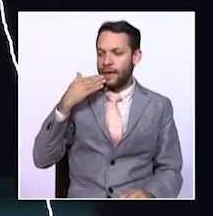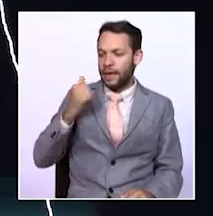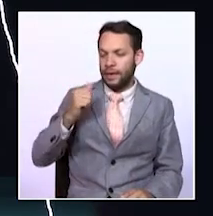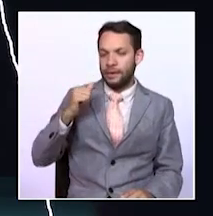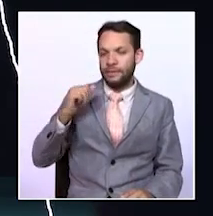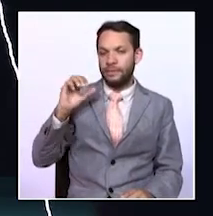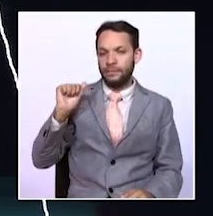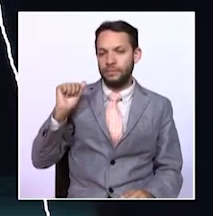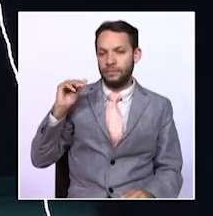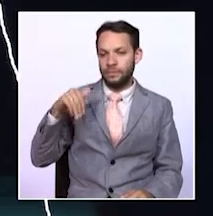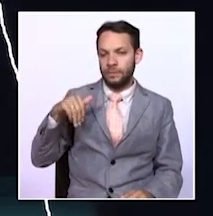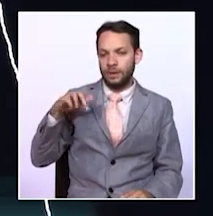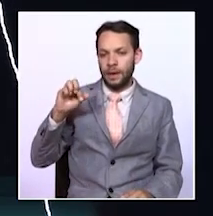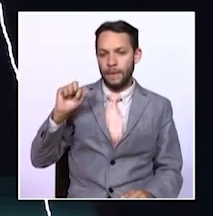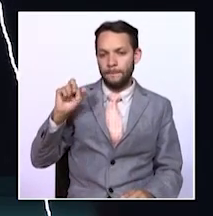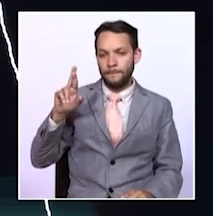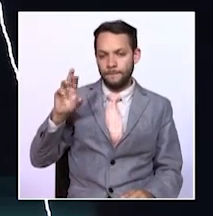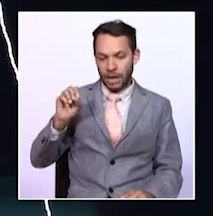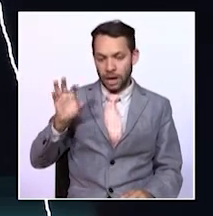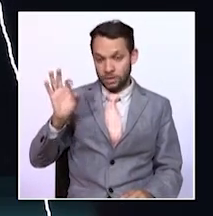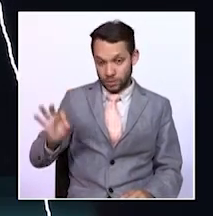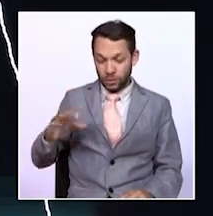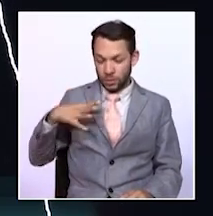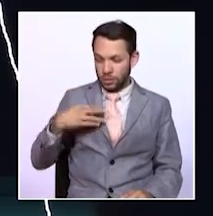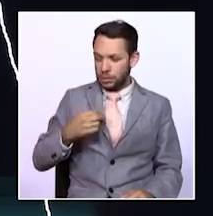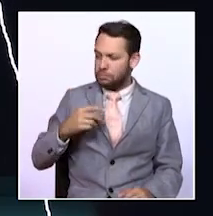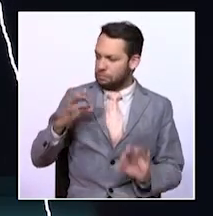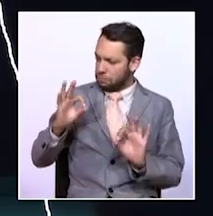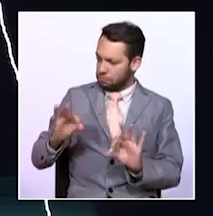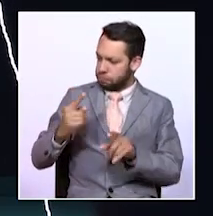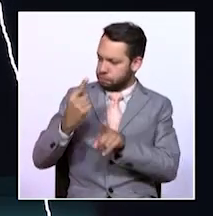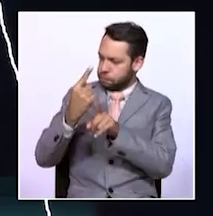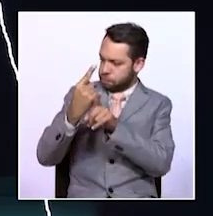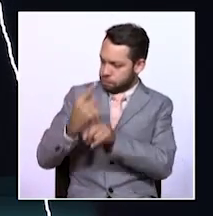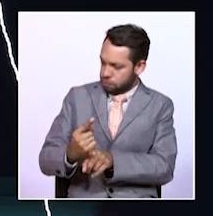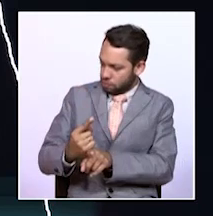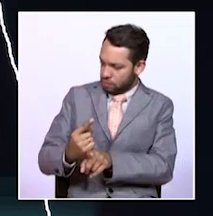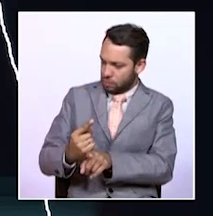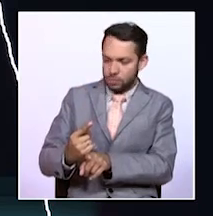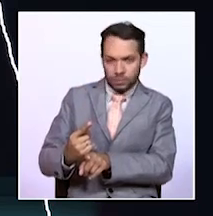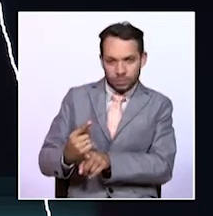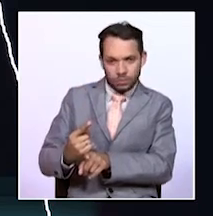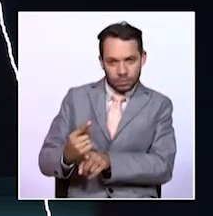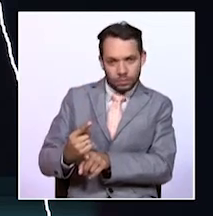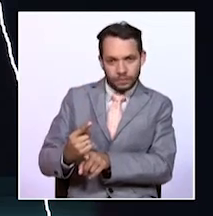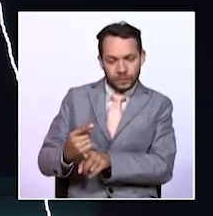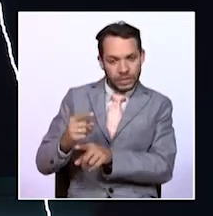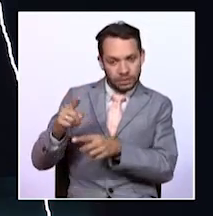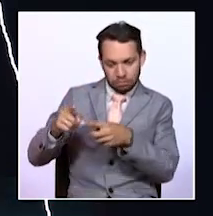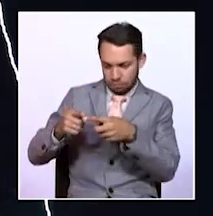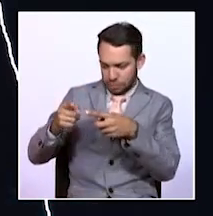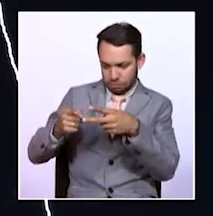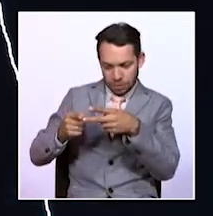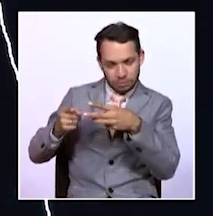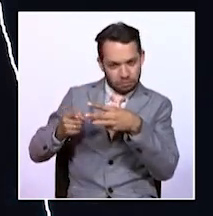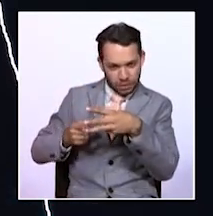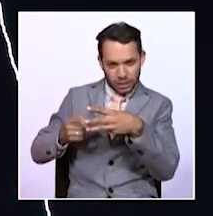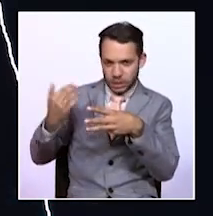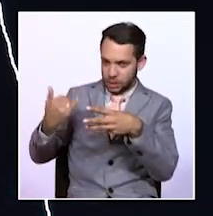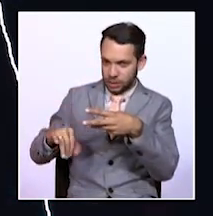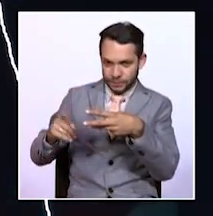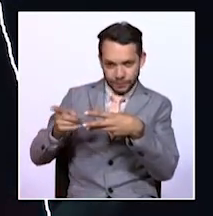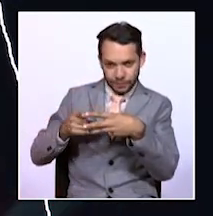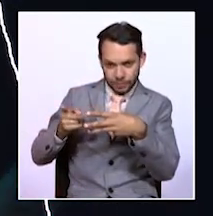hígado cumple, para nuestra clasificación está cumpliendo con las 3 características: que el hígado